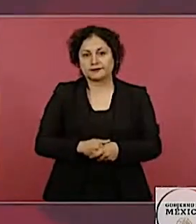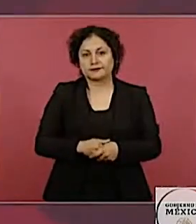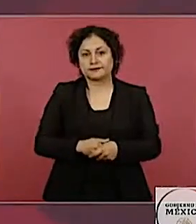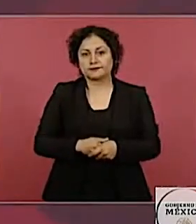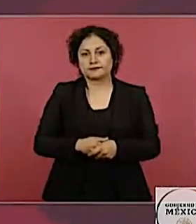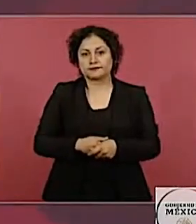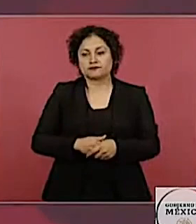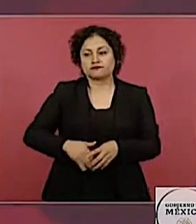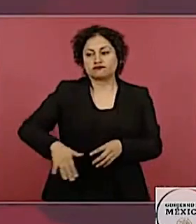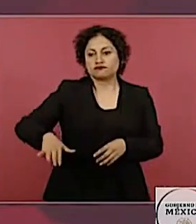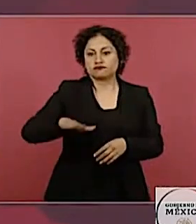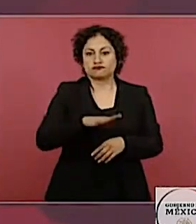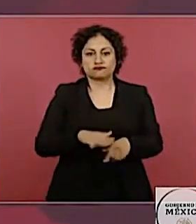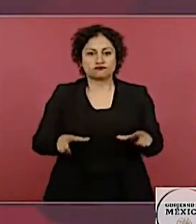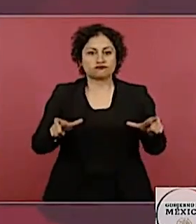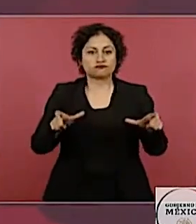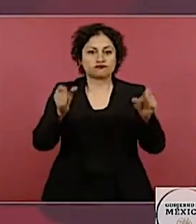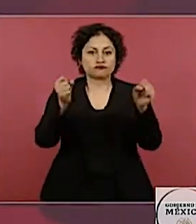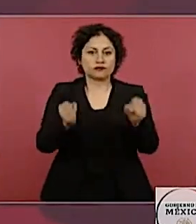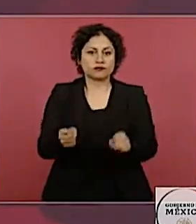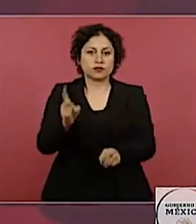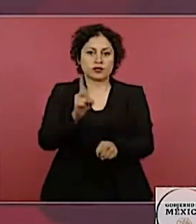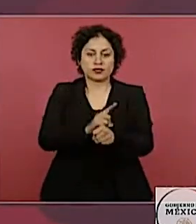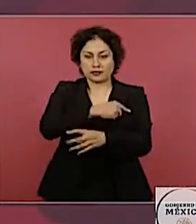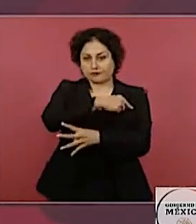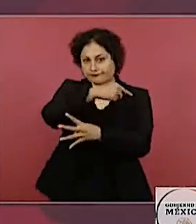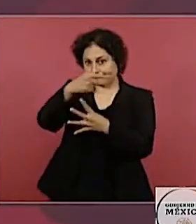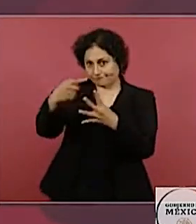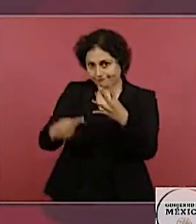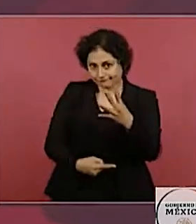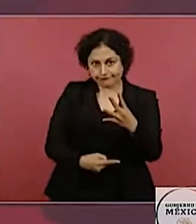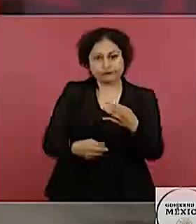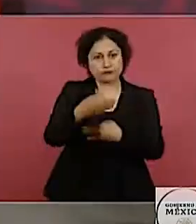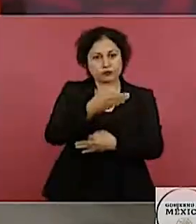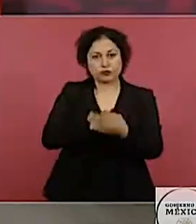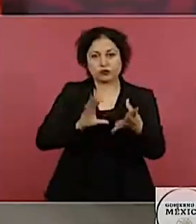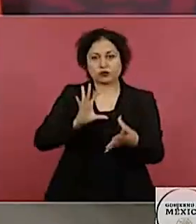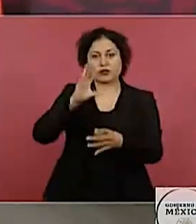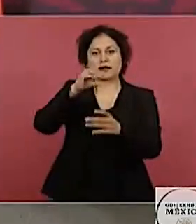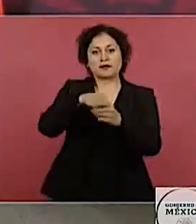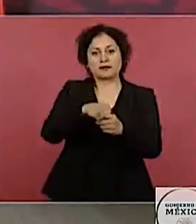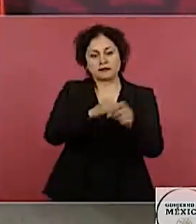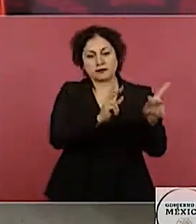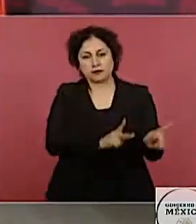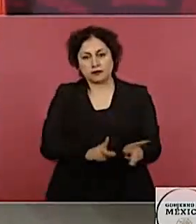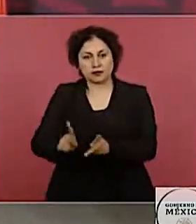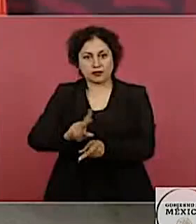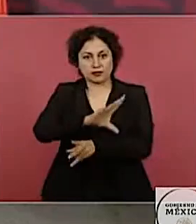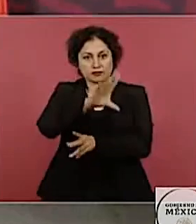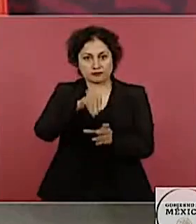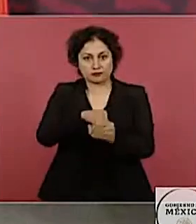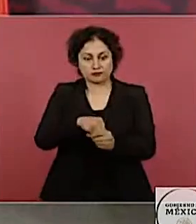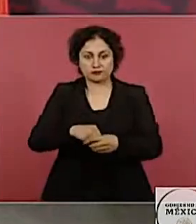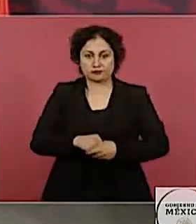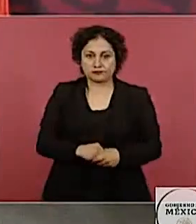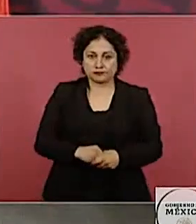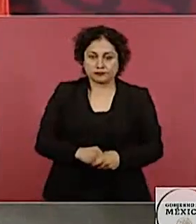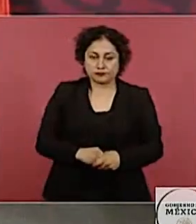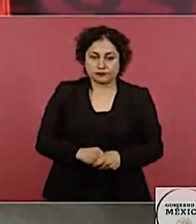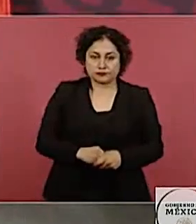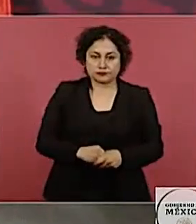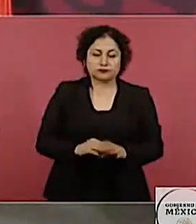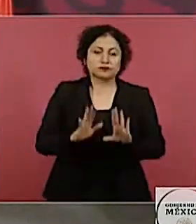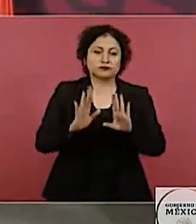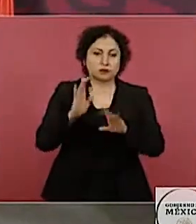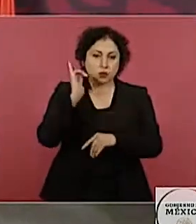la seguridad todo es un plan integral pero a ver si podemos